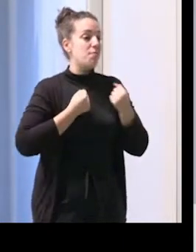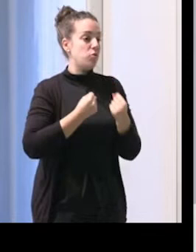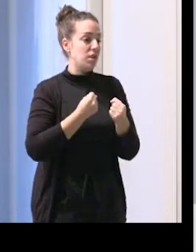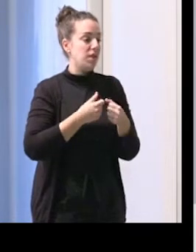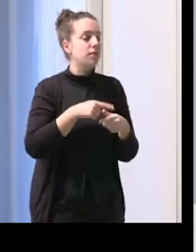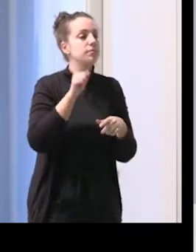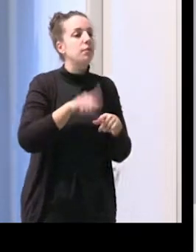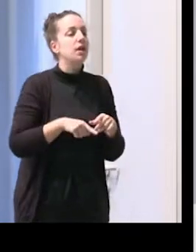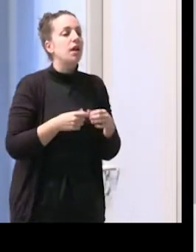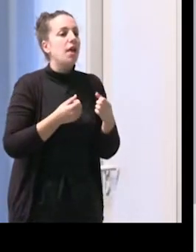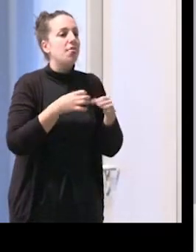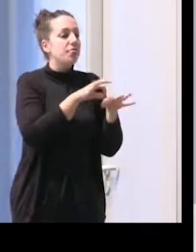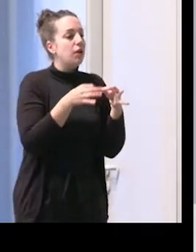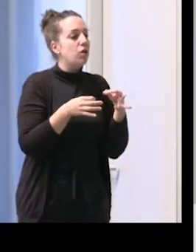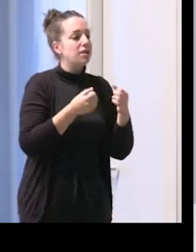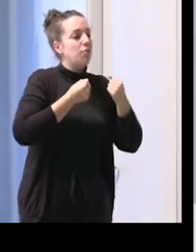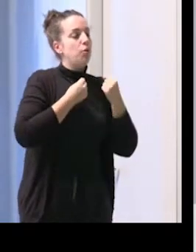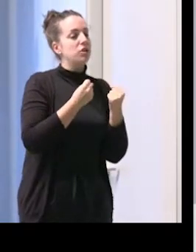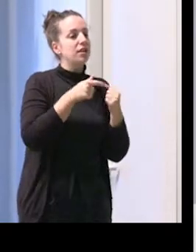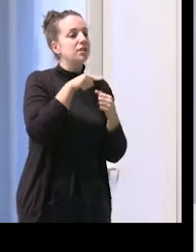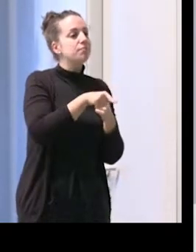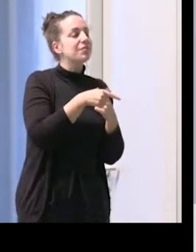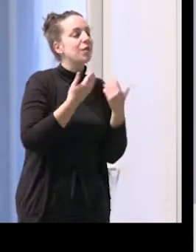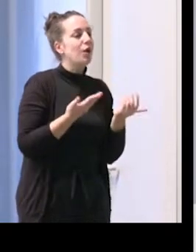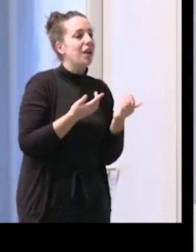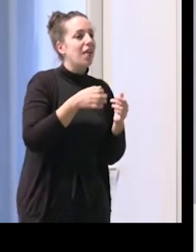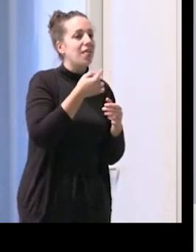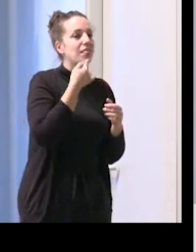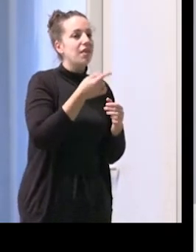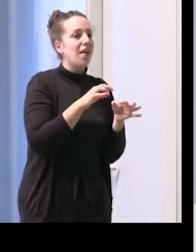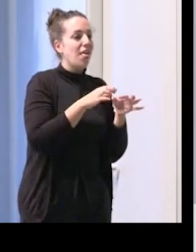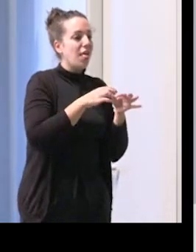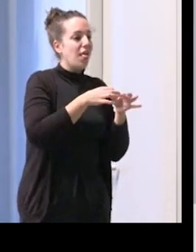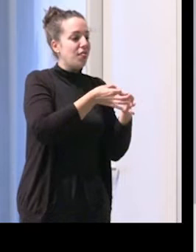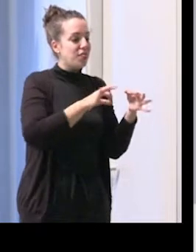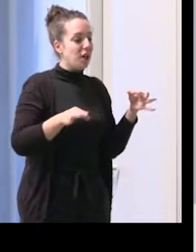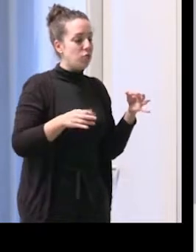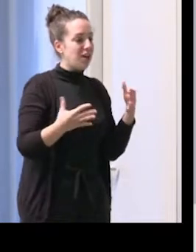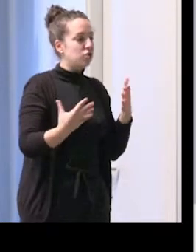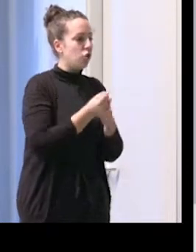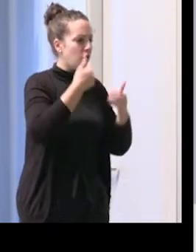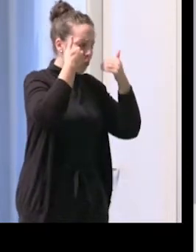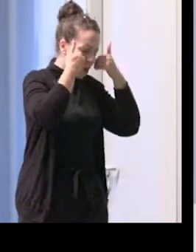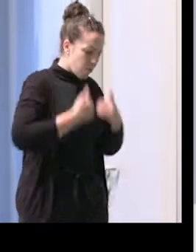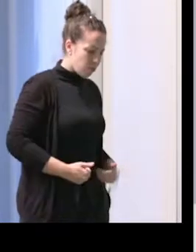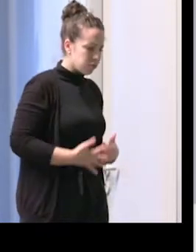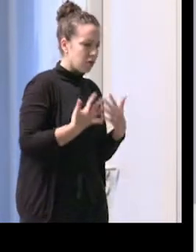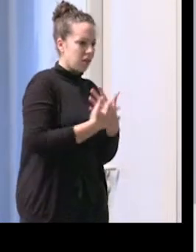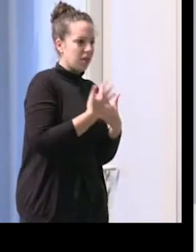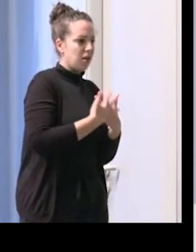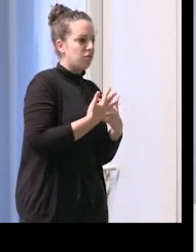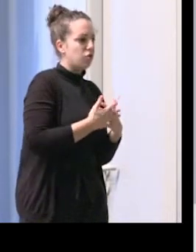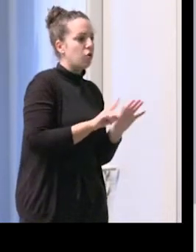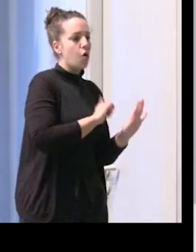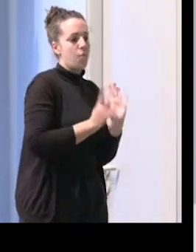células totipotentes son aquellas que pueden producir todos los linajes del cuerpo humano, incluyendo los tejidos